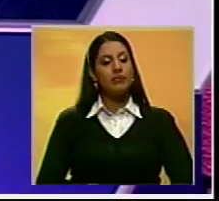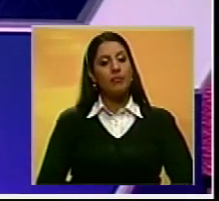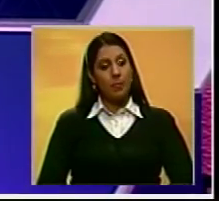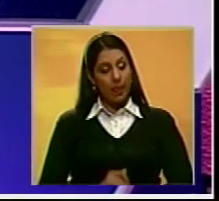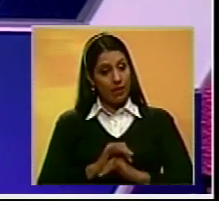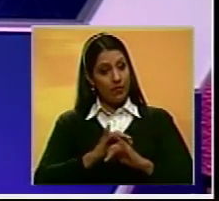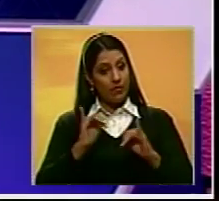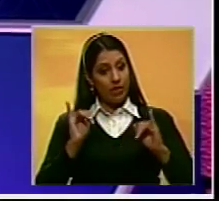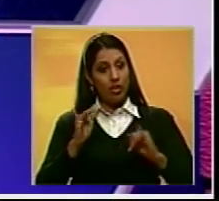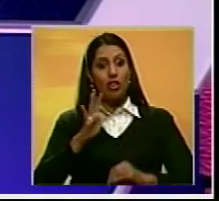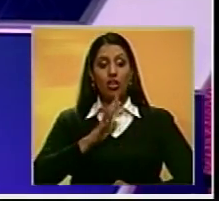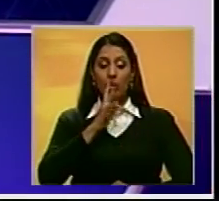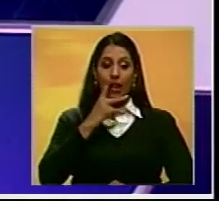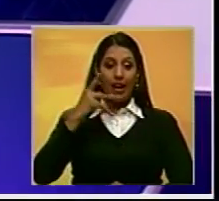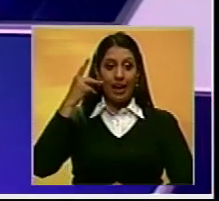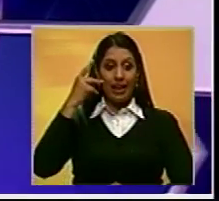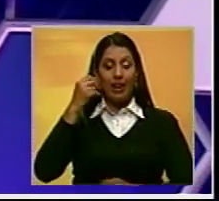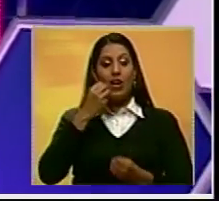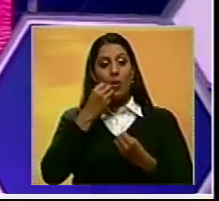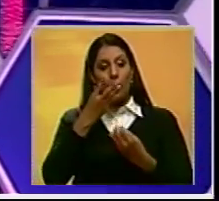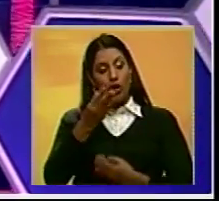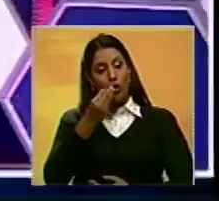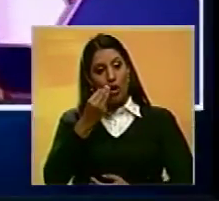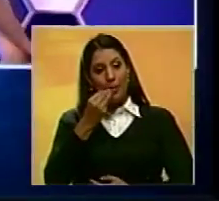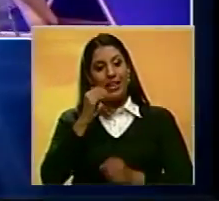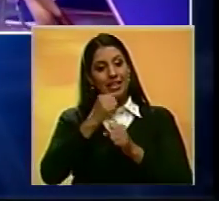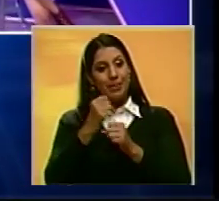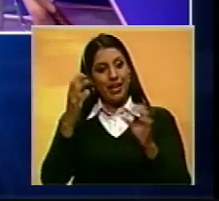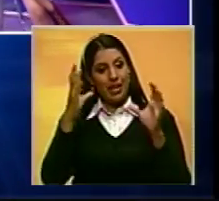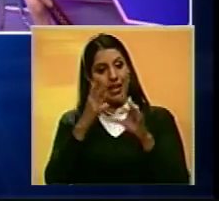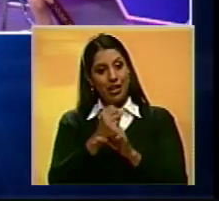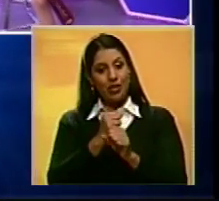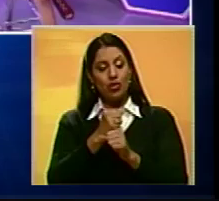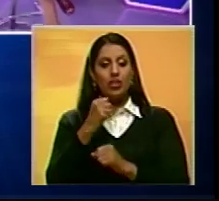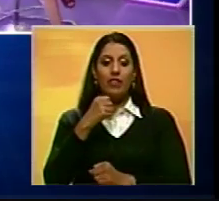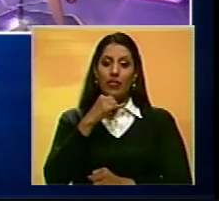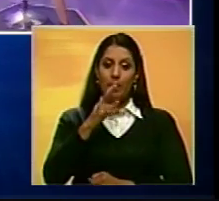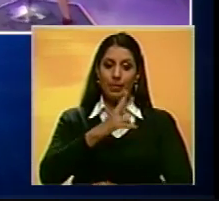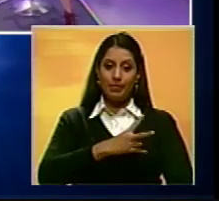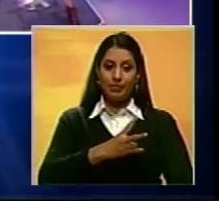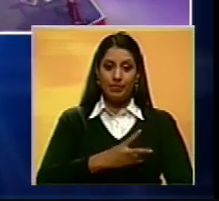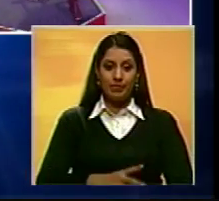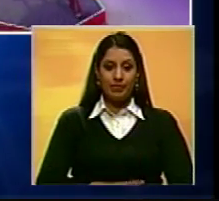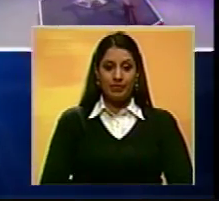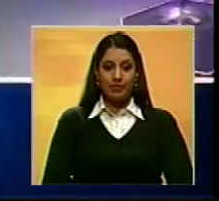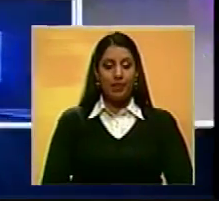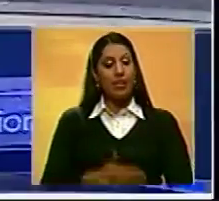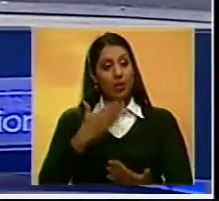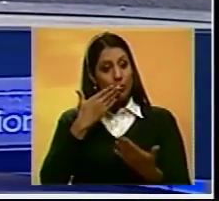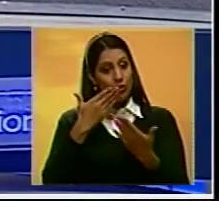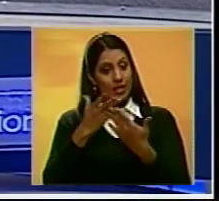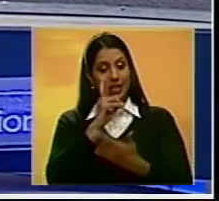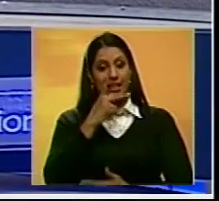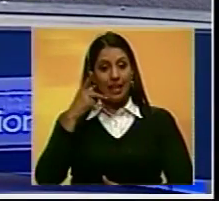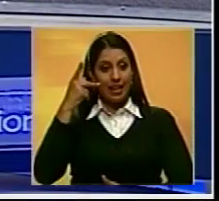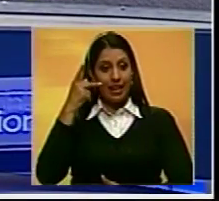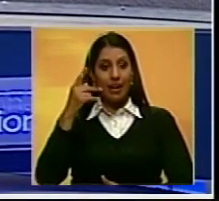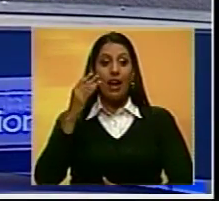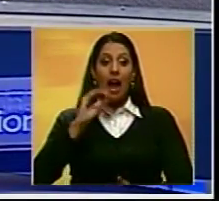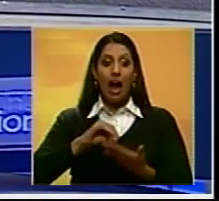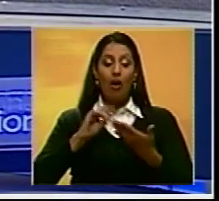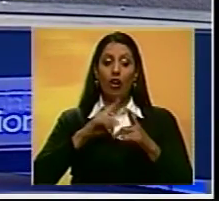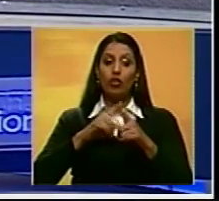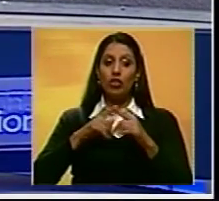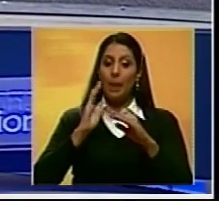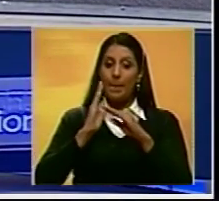Así llegamos al final. Soy Carilis Cuadros, les deseo buen apetito y los espero en la emisión estelar de su noticiero Venevisión. Muchísimas gracias, Carielis. Amigos, vamos